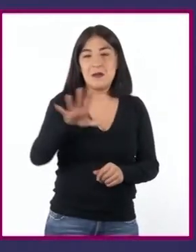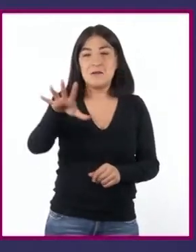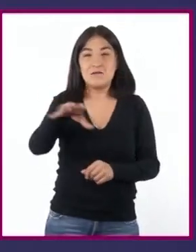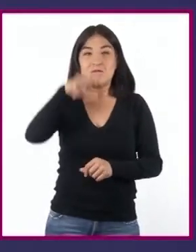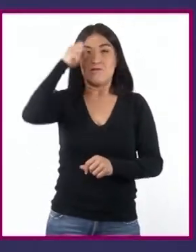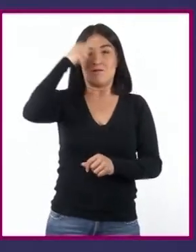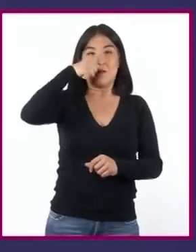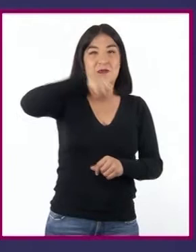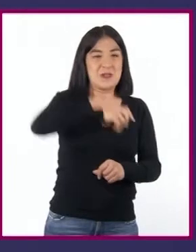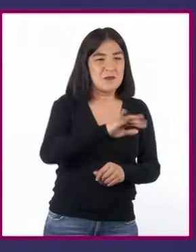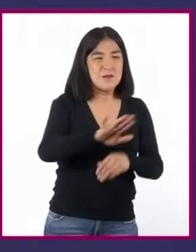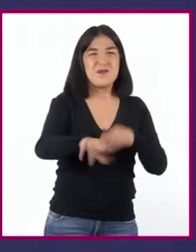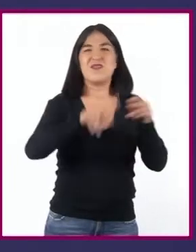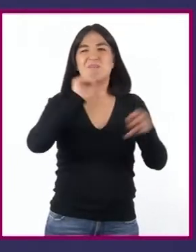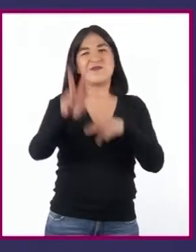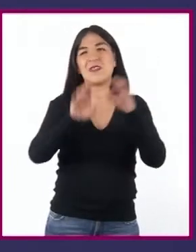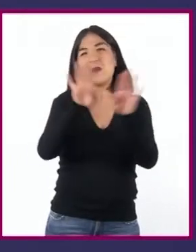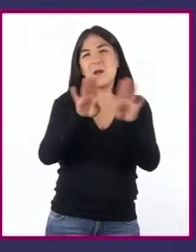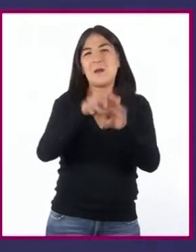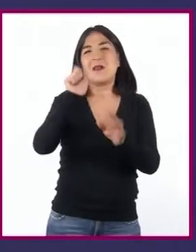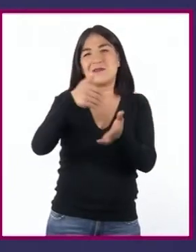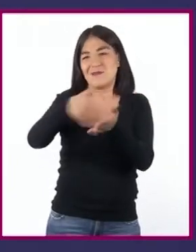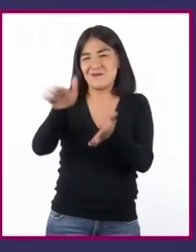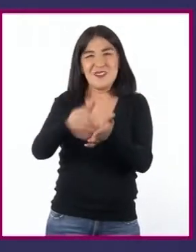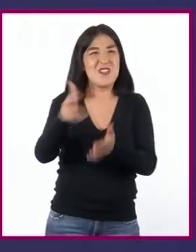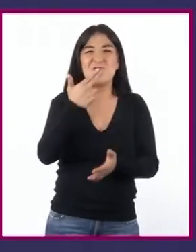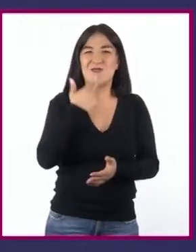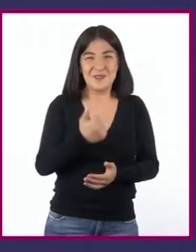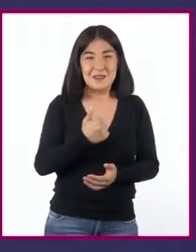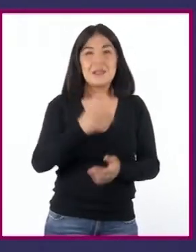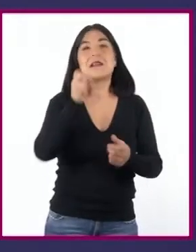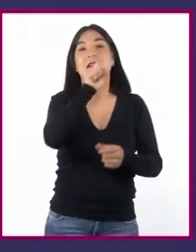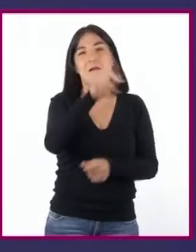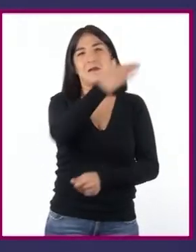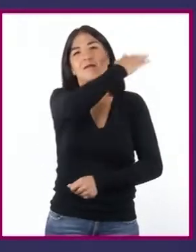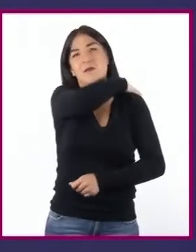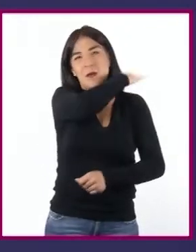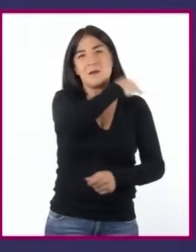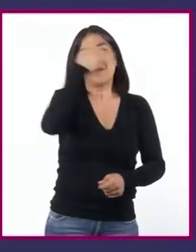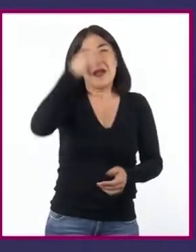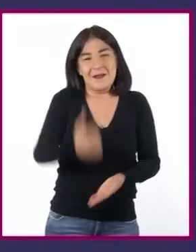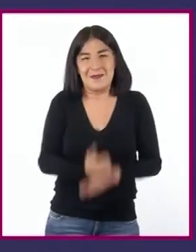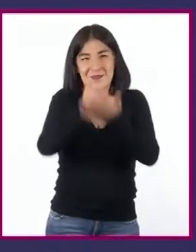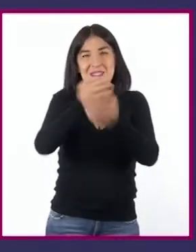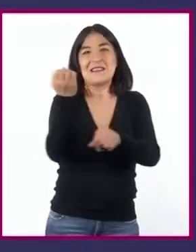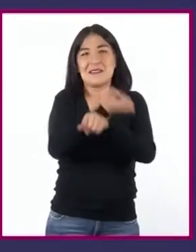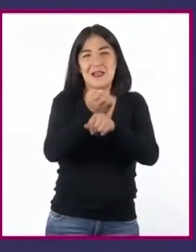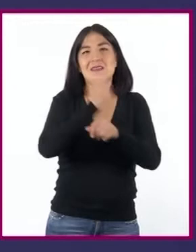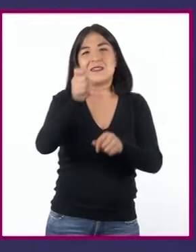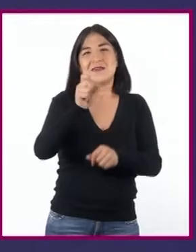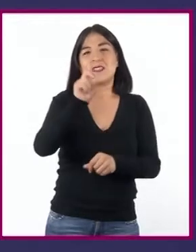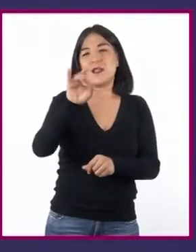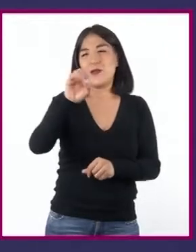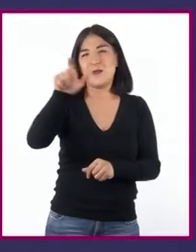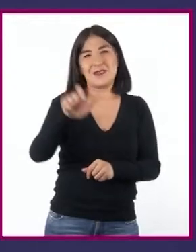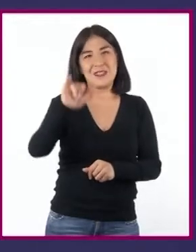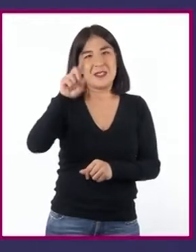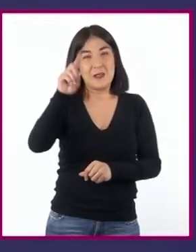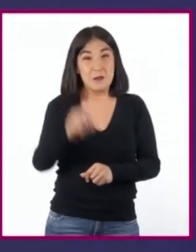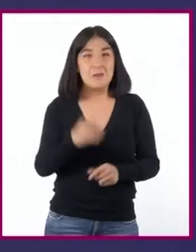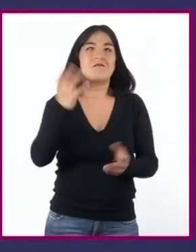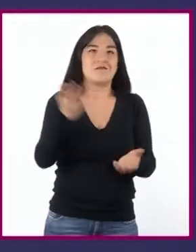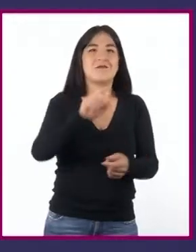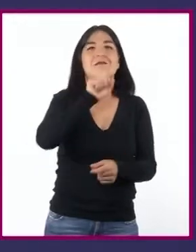que ya no sirve. Sin olvidar que los pulmones permiten que la sangre cambie dióxido de carbono por